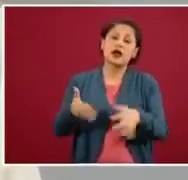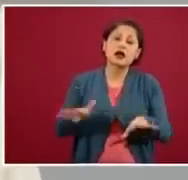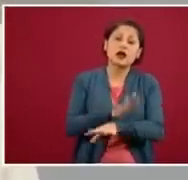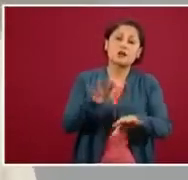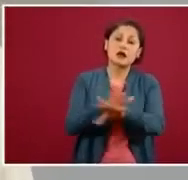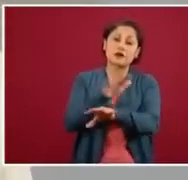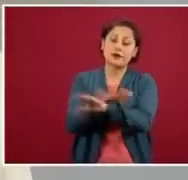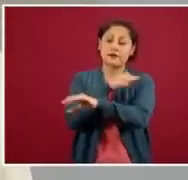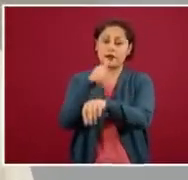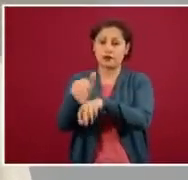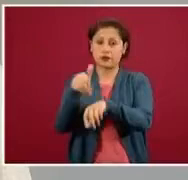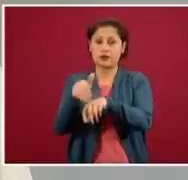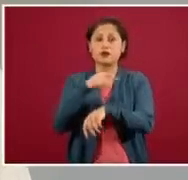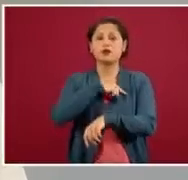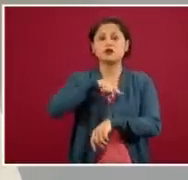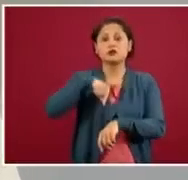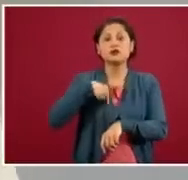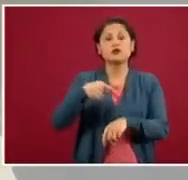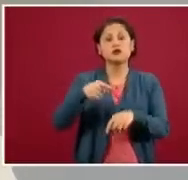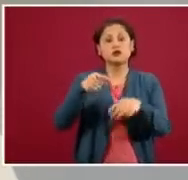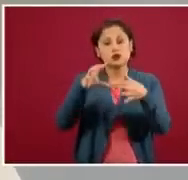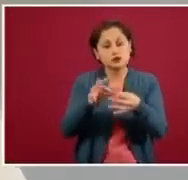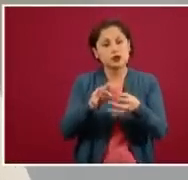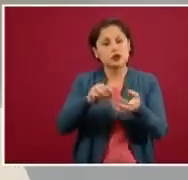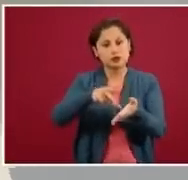recapitulemos sobre cómo funciona la vigilancia centinela.